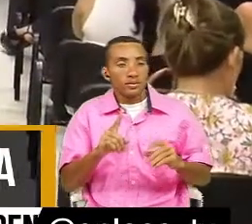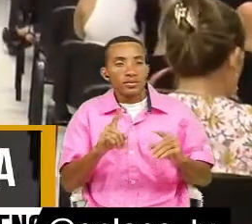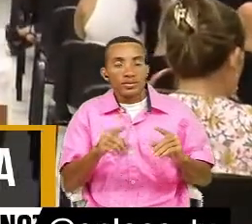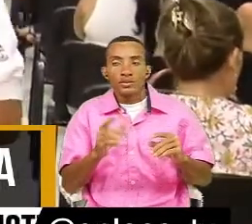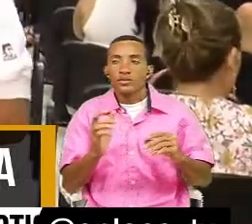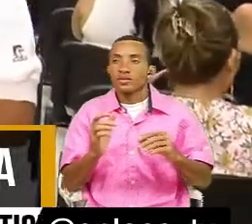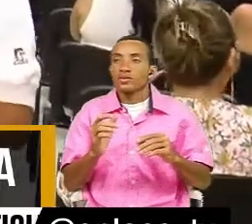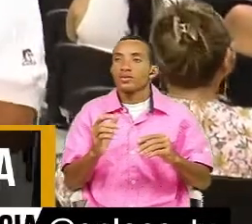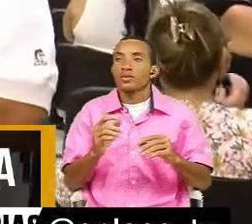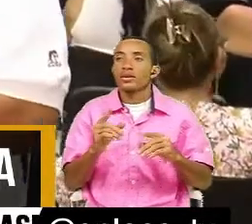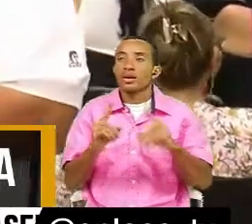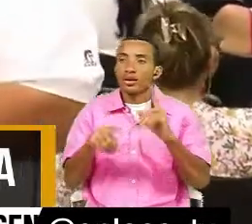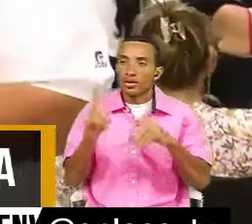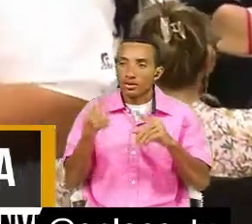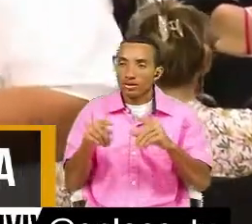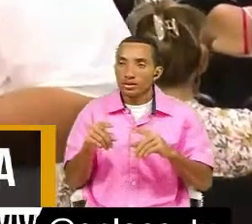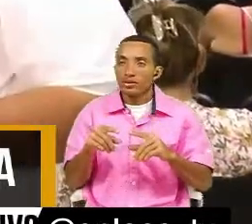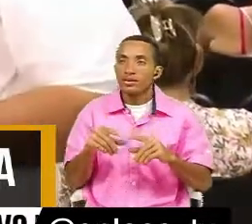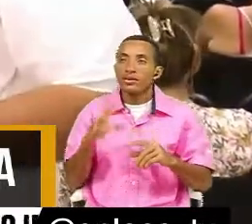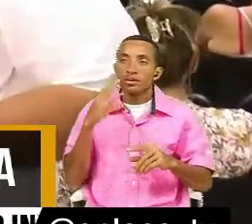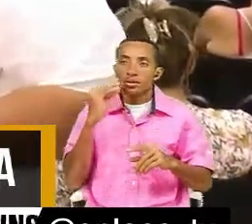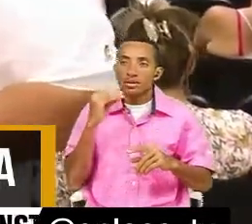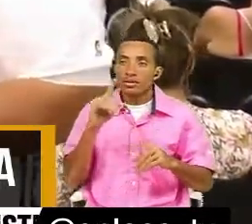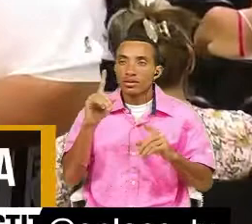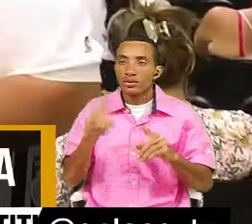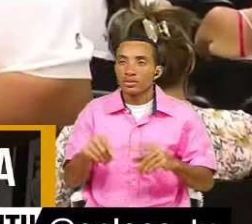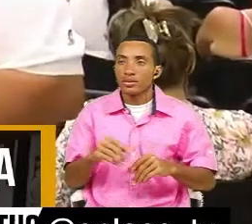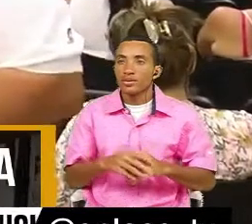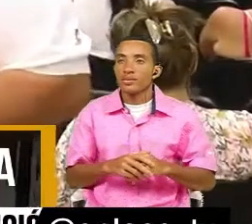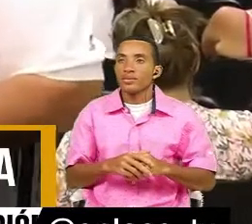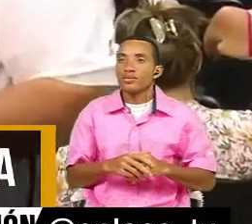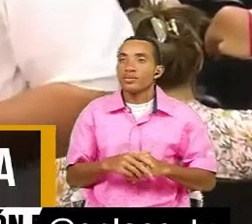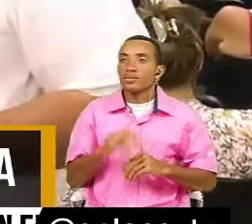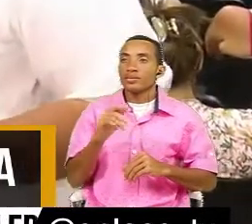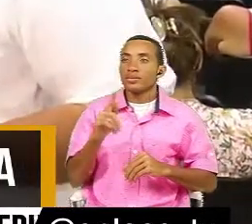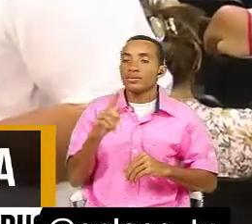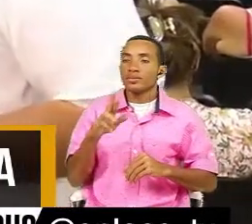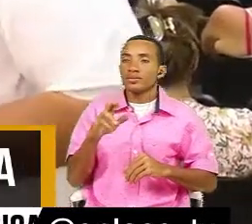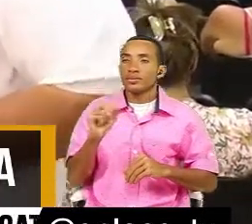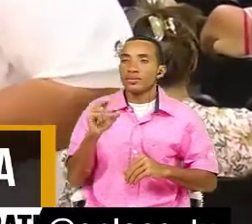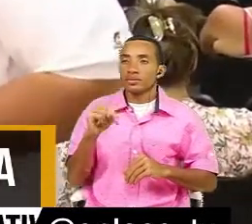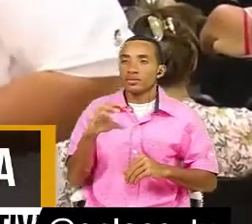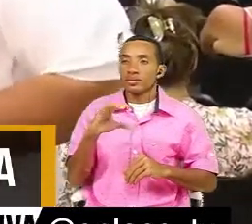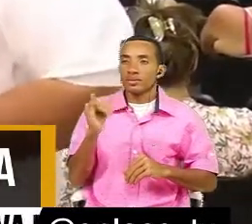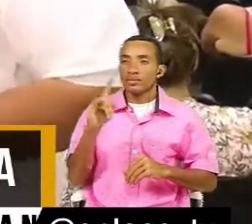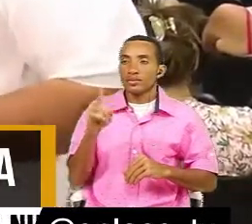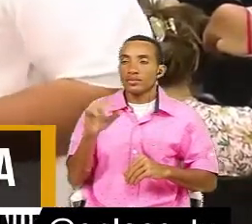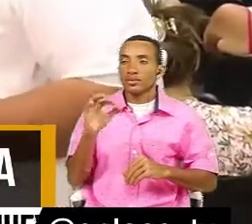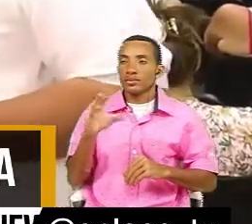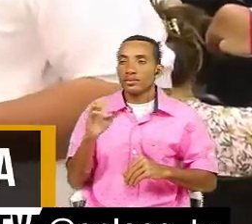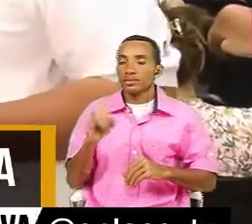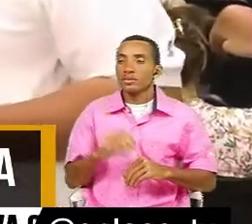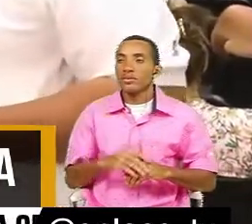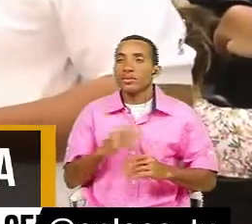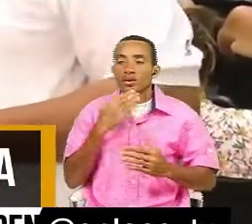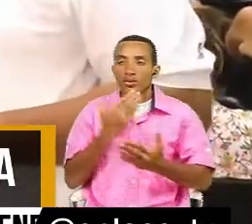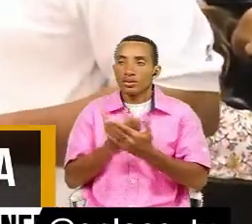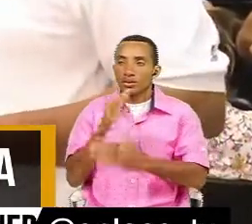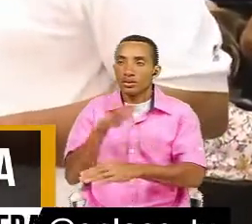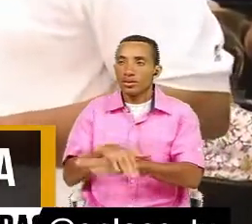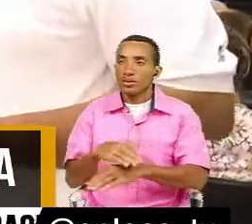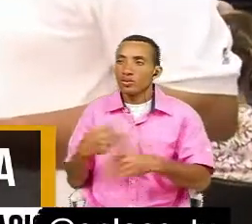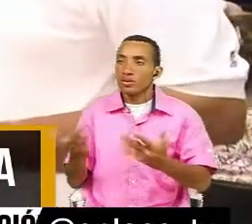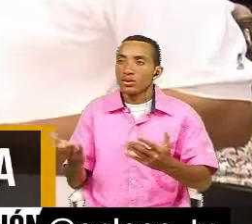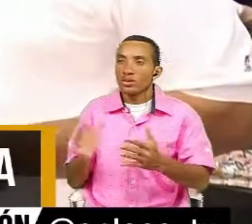Compañera de trabajo hace unos años, permítame ahora para hablar con el licenciado Francisco Saavedra, que es uno de los ponentes. Con la buenas tardes, Pacho, ¿cómo le va? ¿Cuál fue su